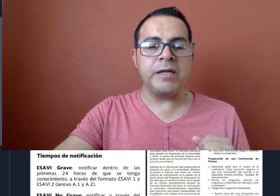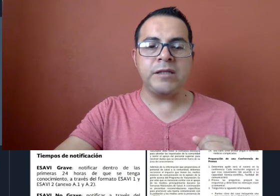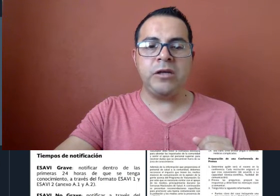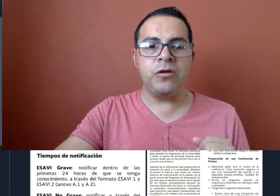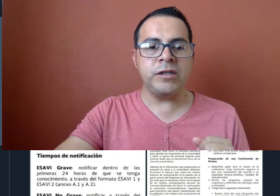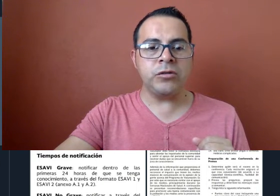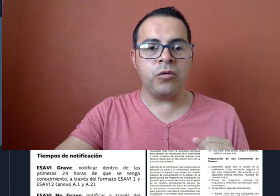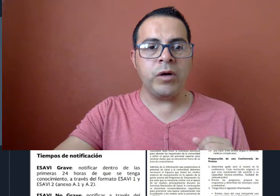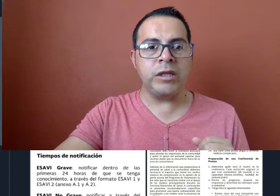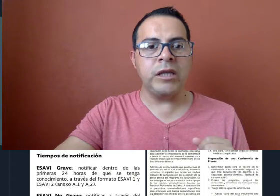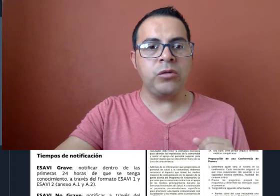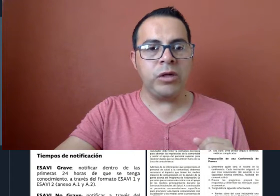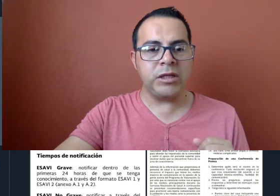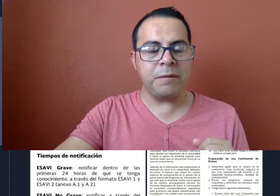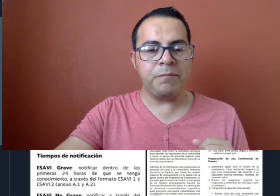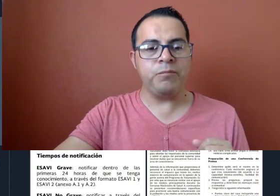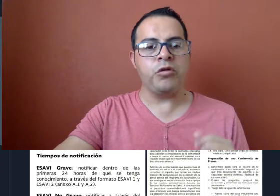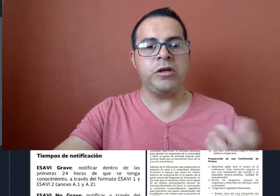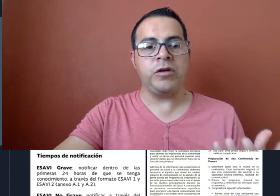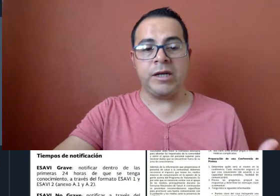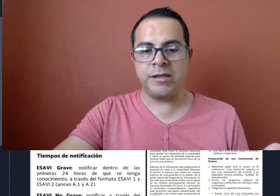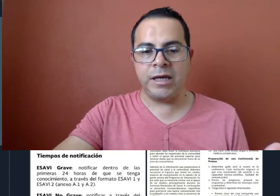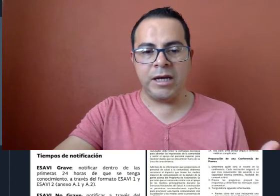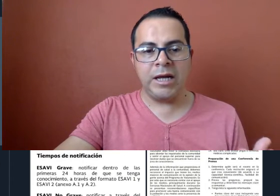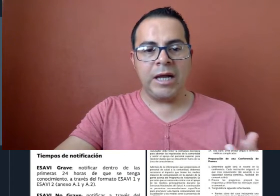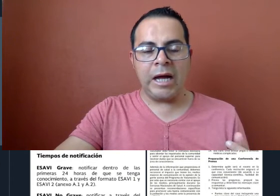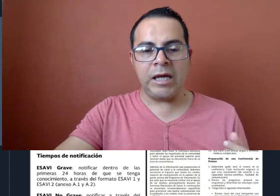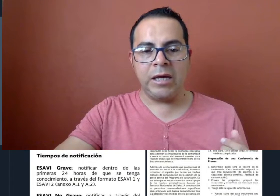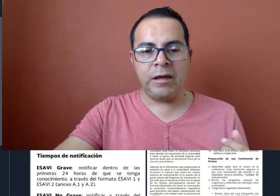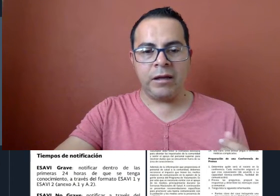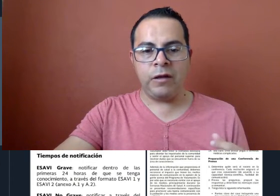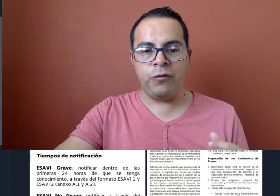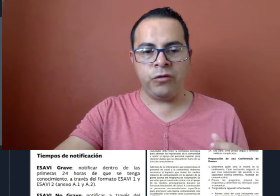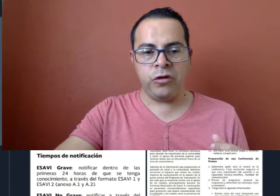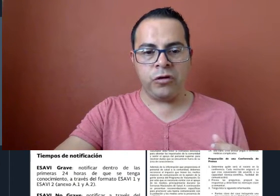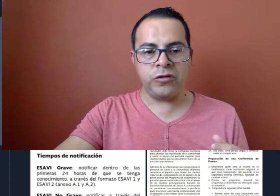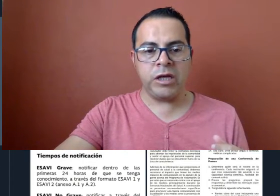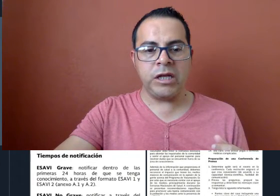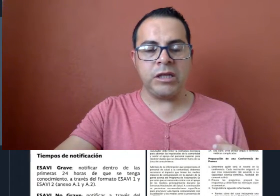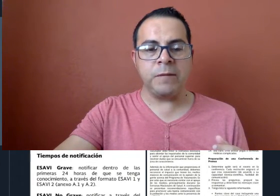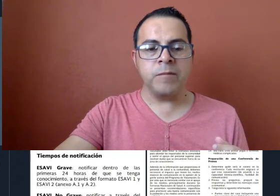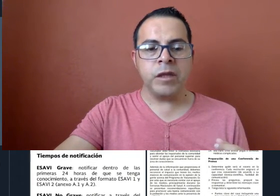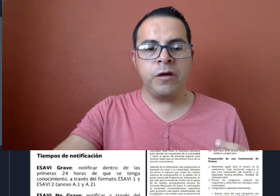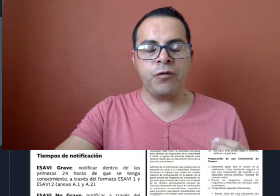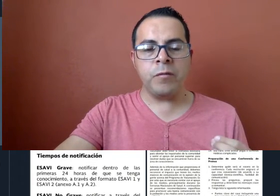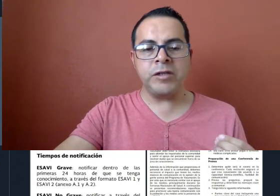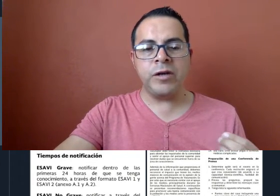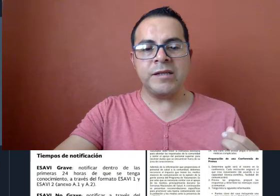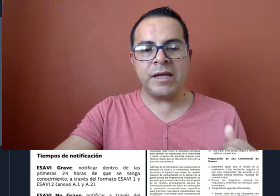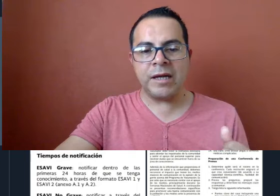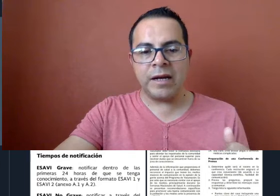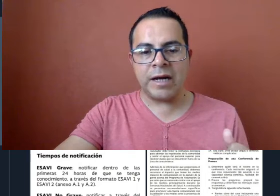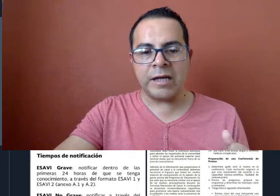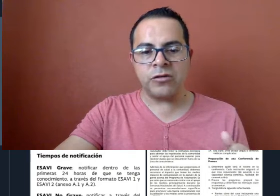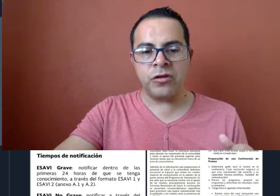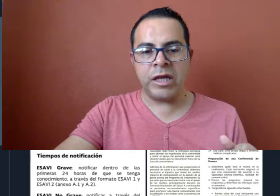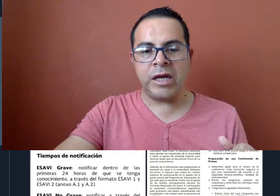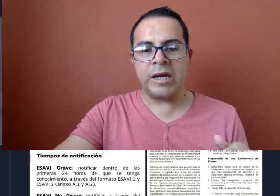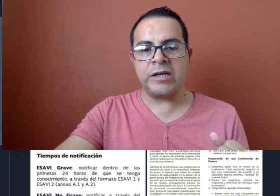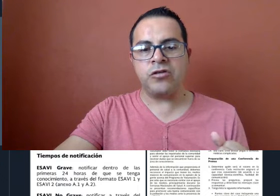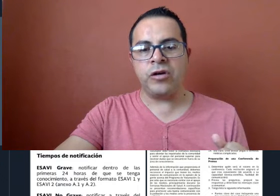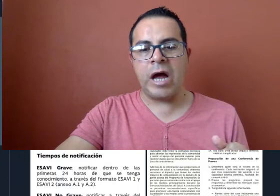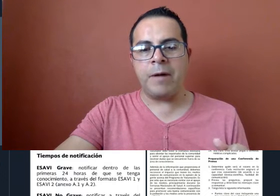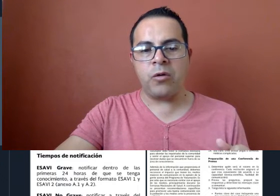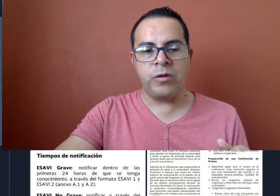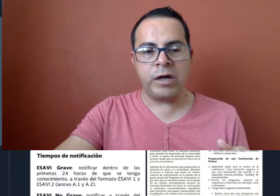Carlos Palestino. Esta es su cuenta de Twitter, por si lo quieren seguir. Aquí difundió lo siguiente: información acerca del caso